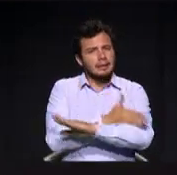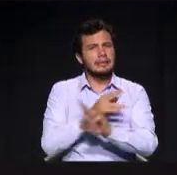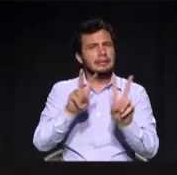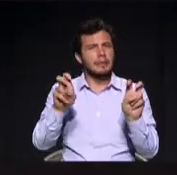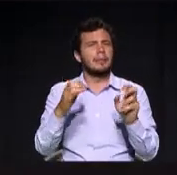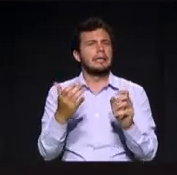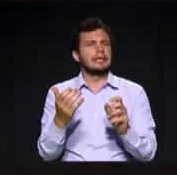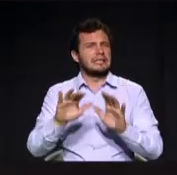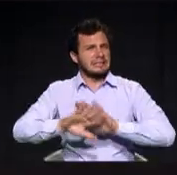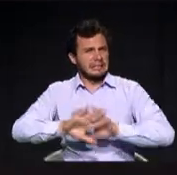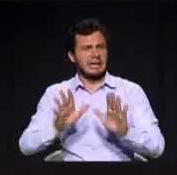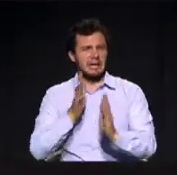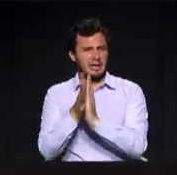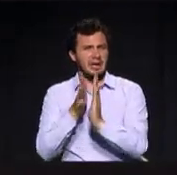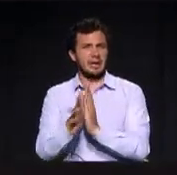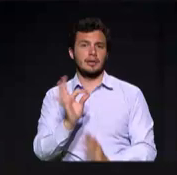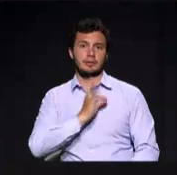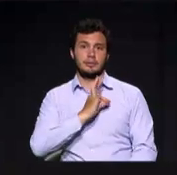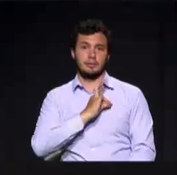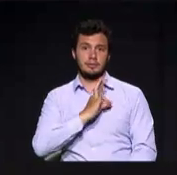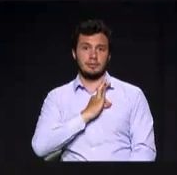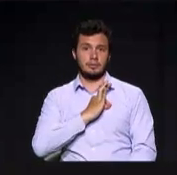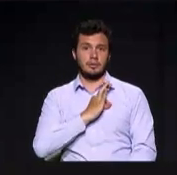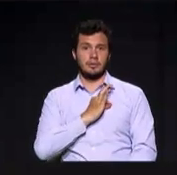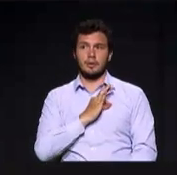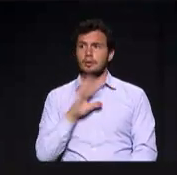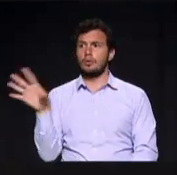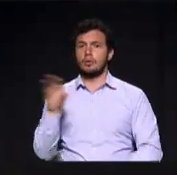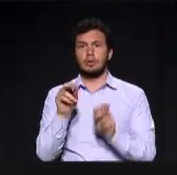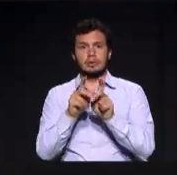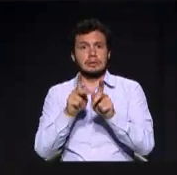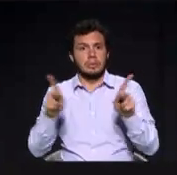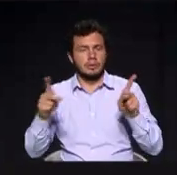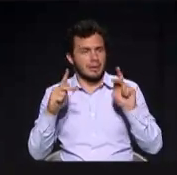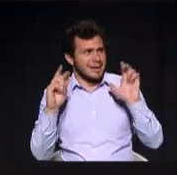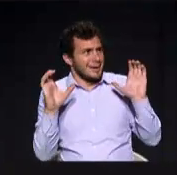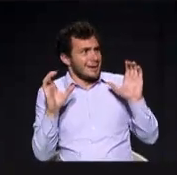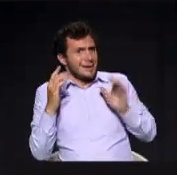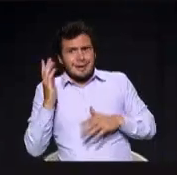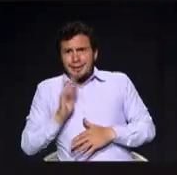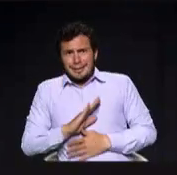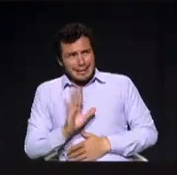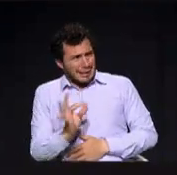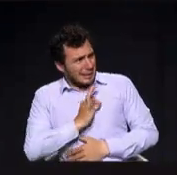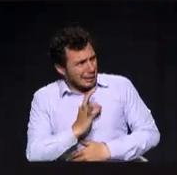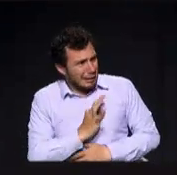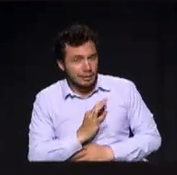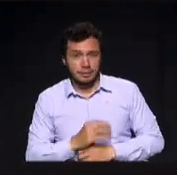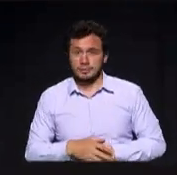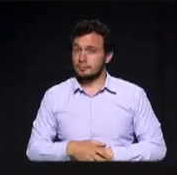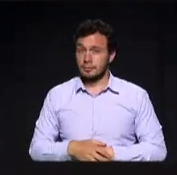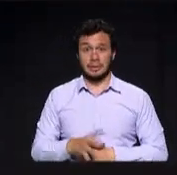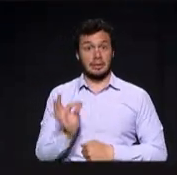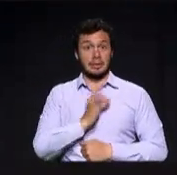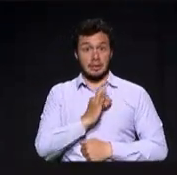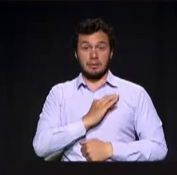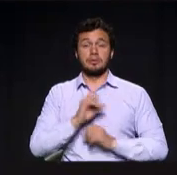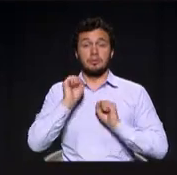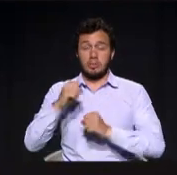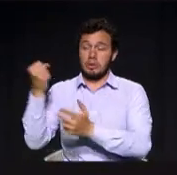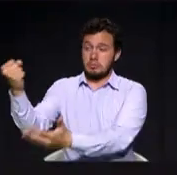es es un escándalo para todo el mundo la cannabis nos puede dar 120 millones